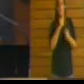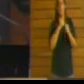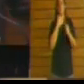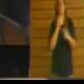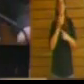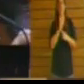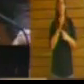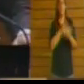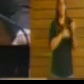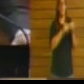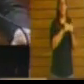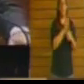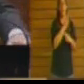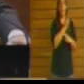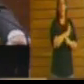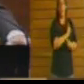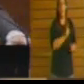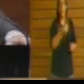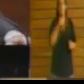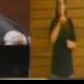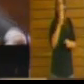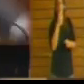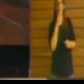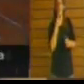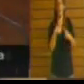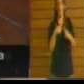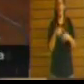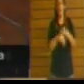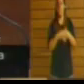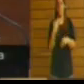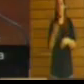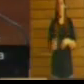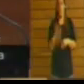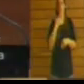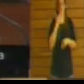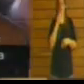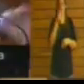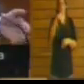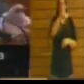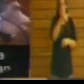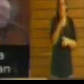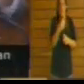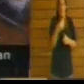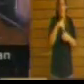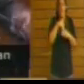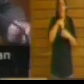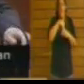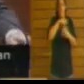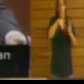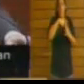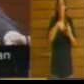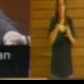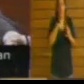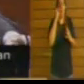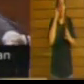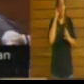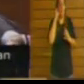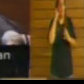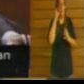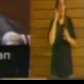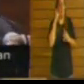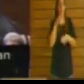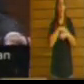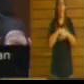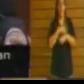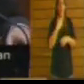Bildu ni Geroa Bai, han reconocido que se habían hecho cosas mal. Pues si lo reconocen los mismos que están en el cuatripartito, que no vamos a decir lo que estamos en